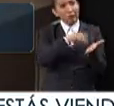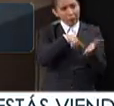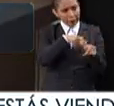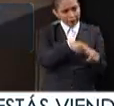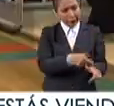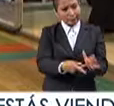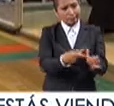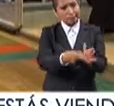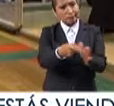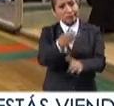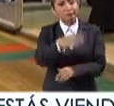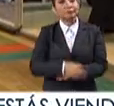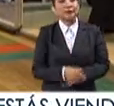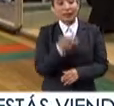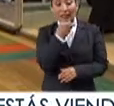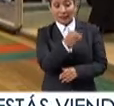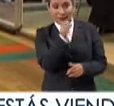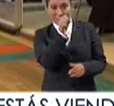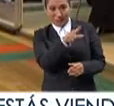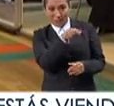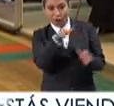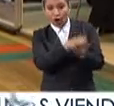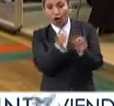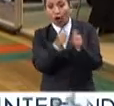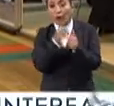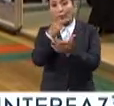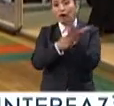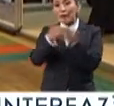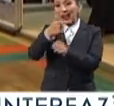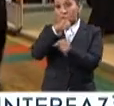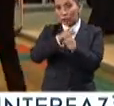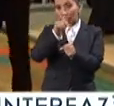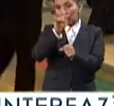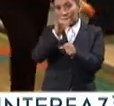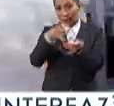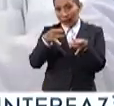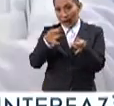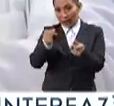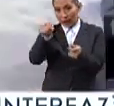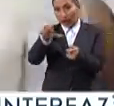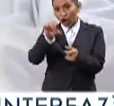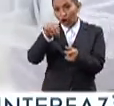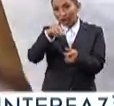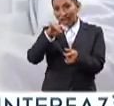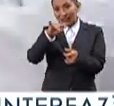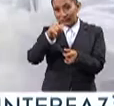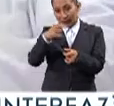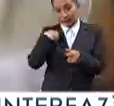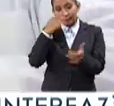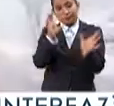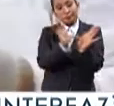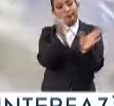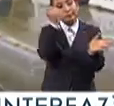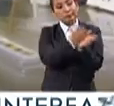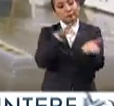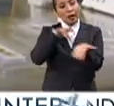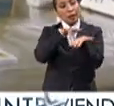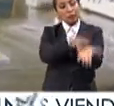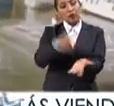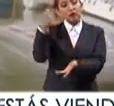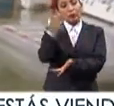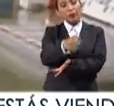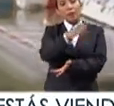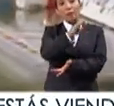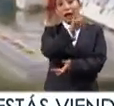permanentemente éstos a través del programa nacional de posgrados de calidad del conacyt acredita y de apoyo de becas